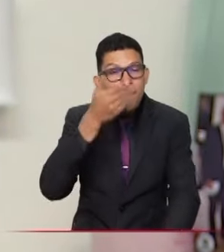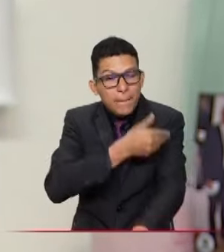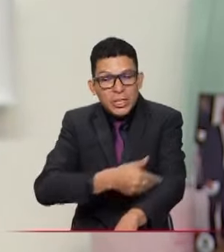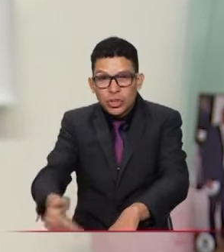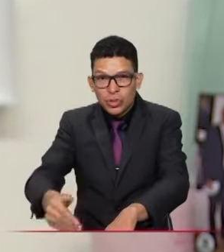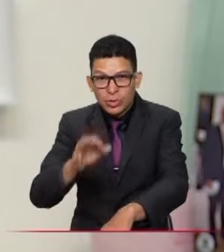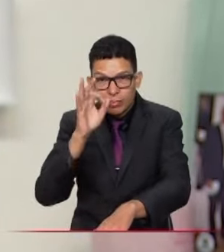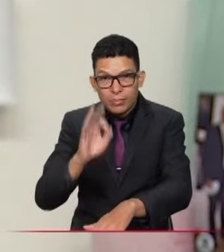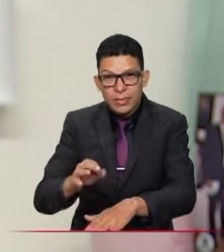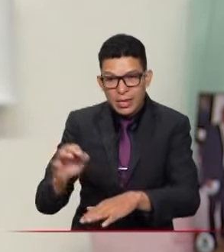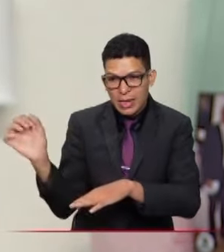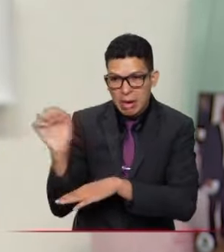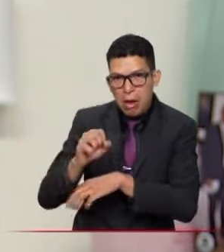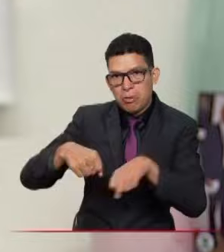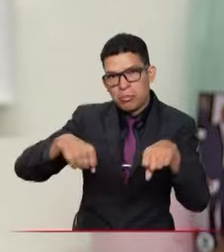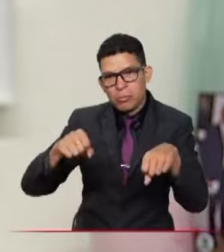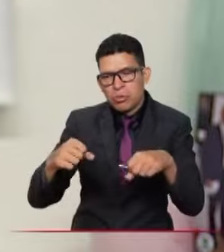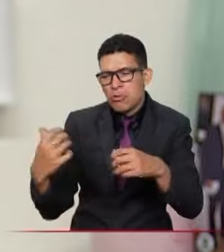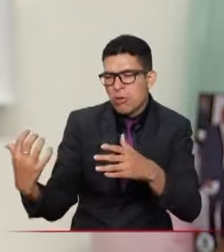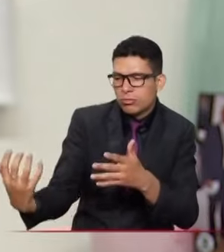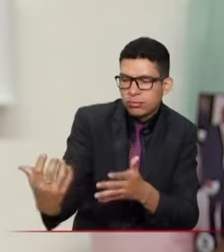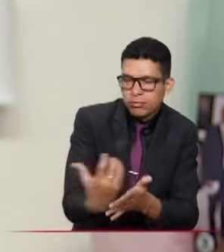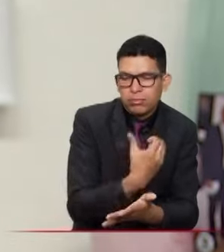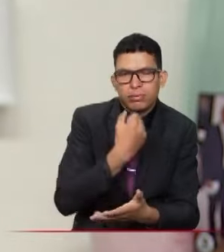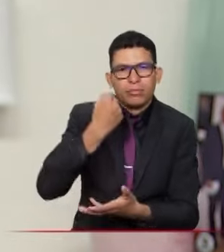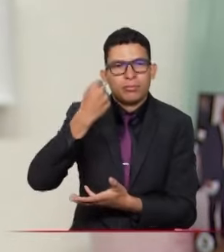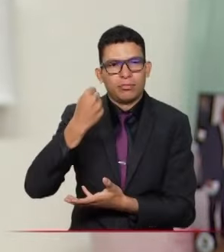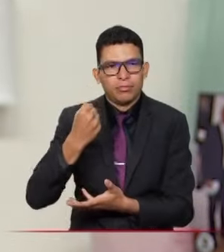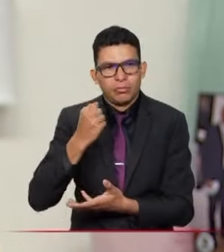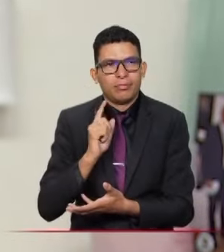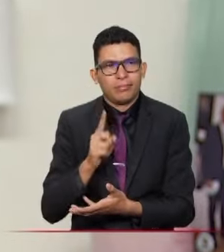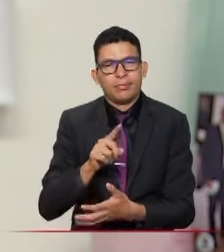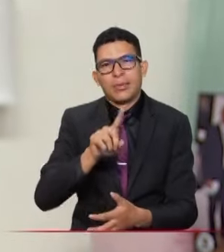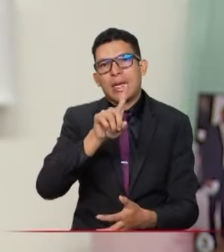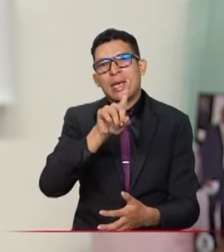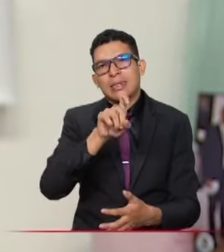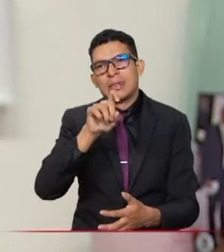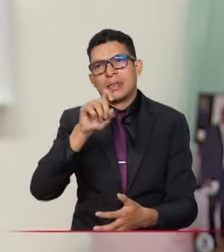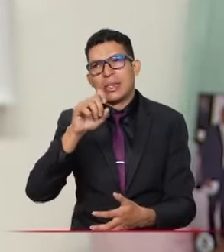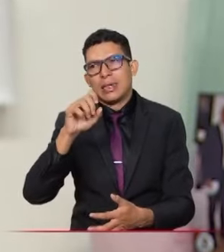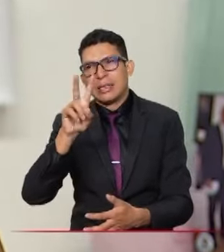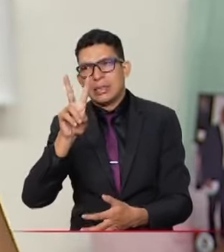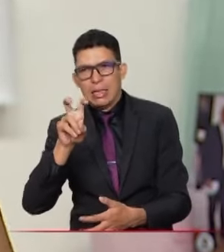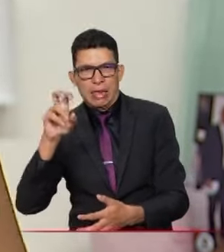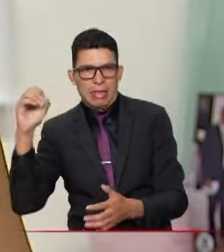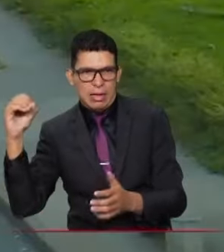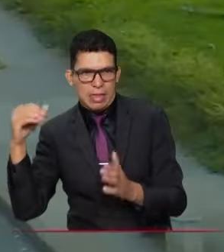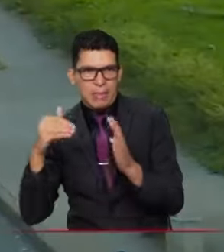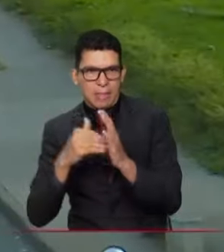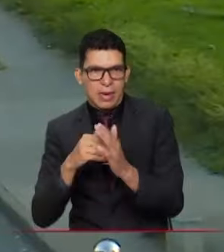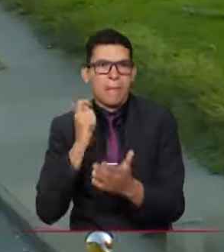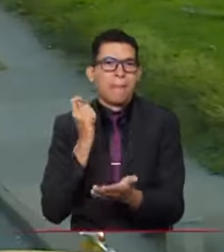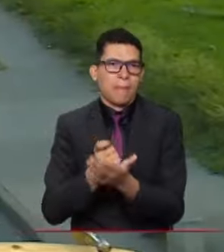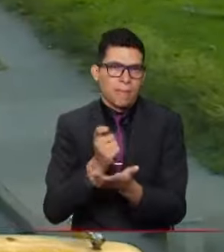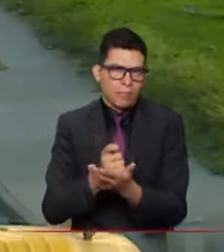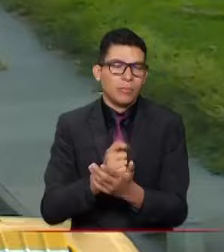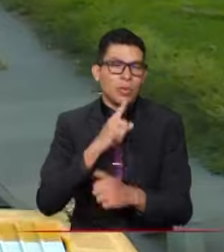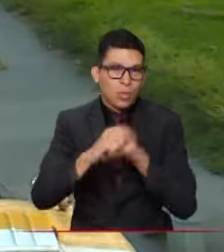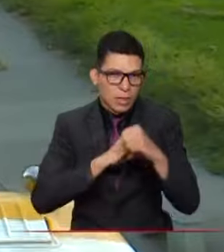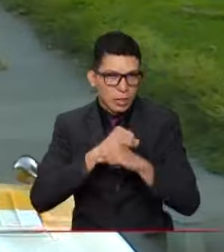tenemos grabados ya estamos reco ando aproximadamente 670,000 pagos al año si usted